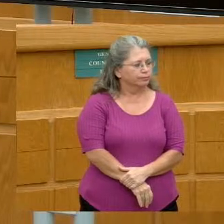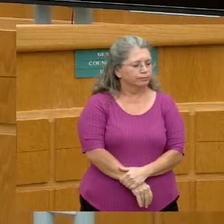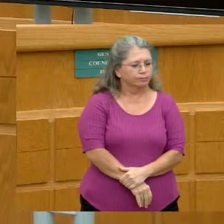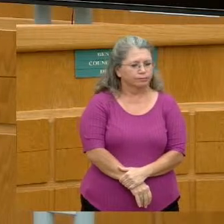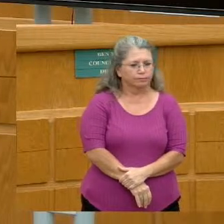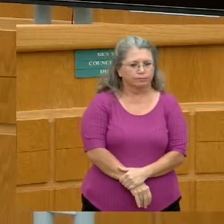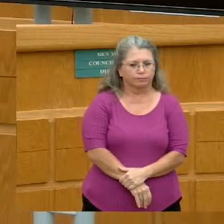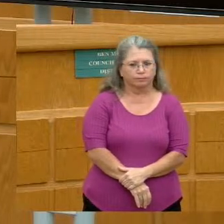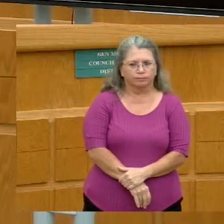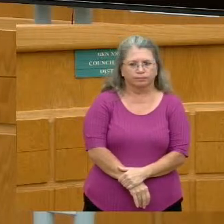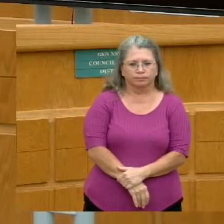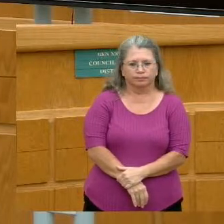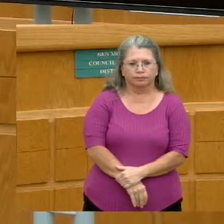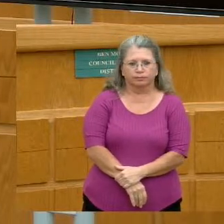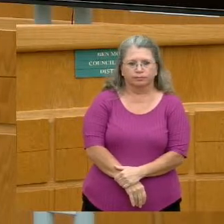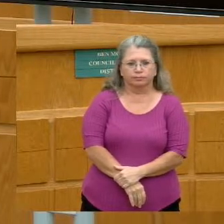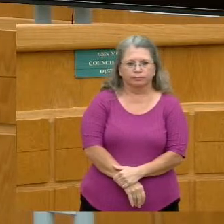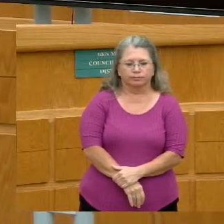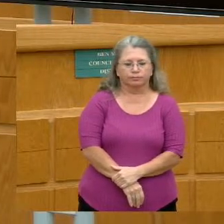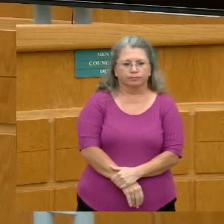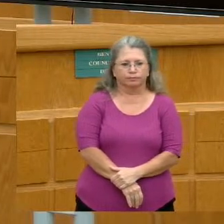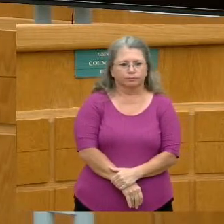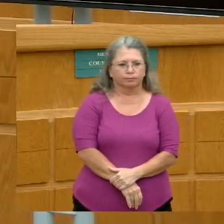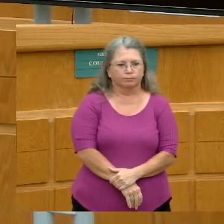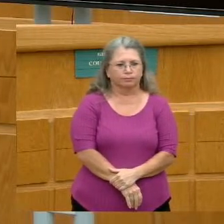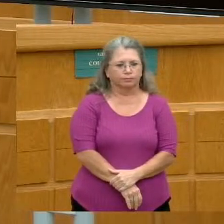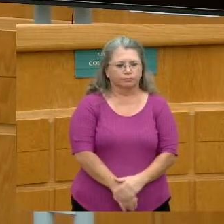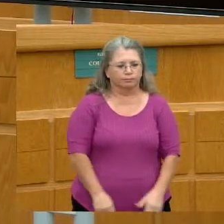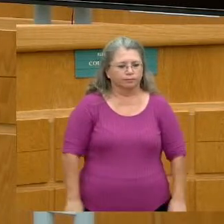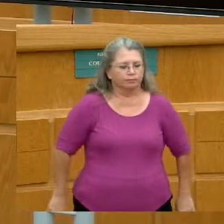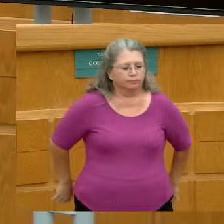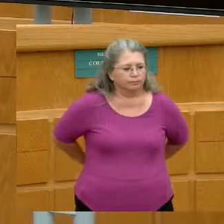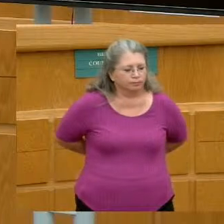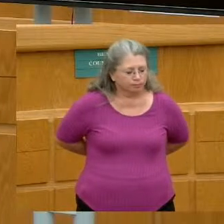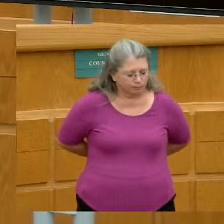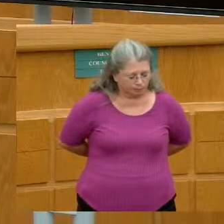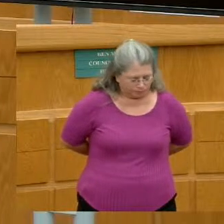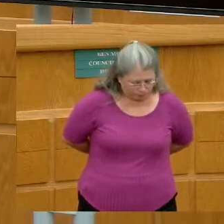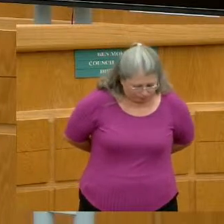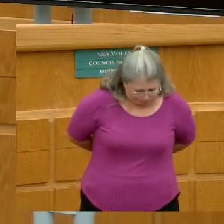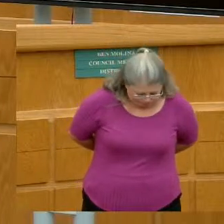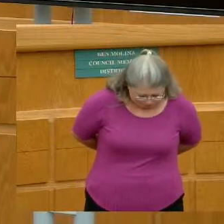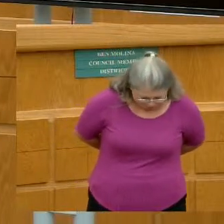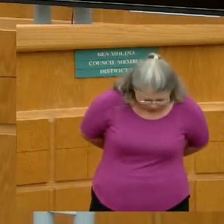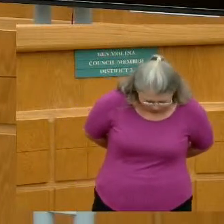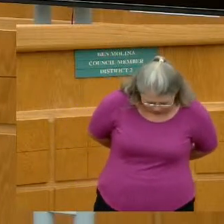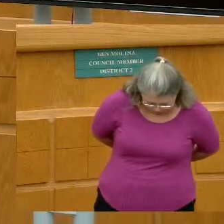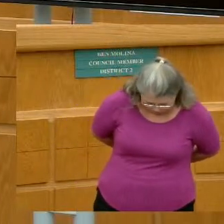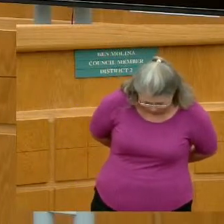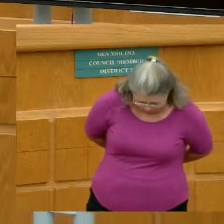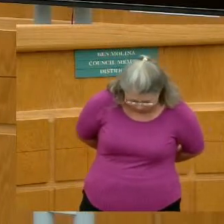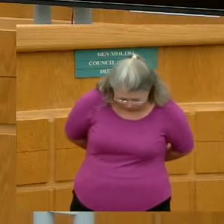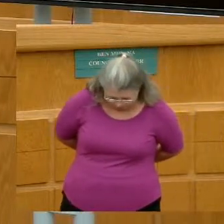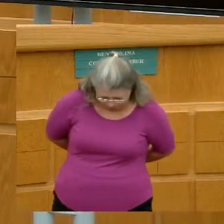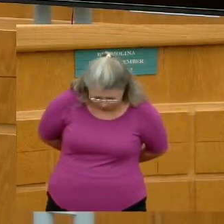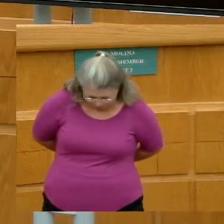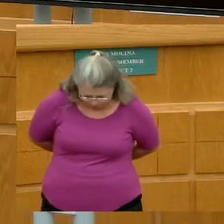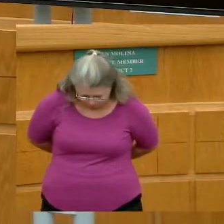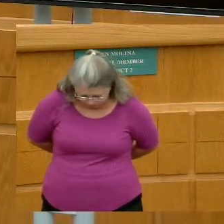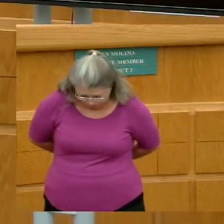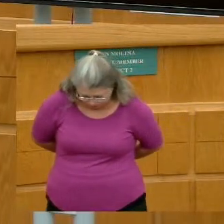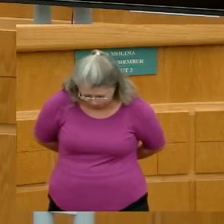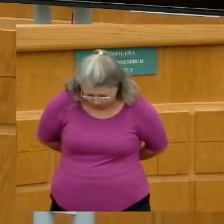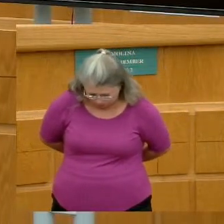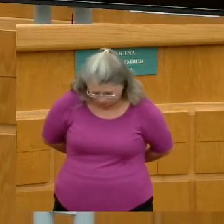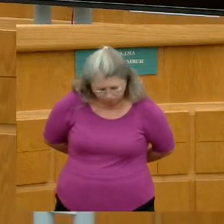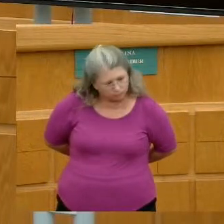mayor número de casos nuevos per cápita por el virus. En promedio, un 30% de las personas que toman la prueba del COVID-19 resultan